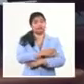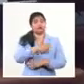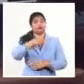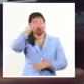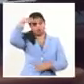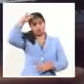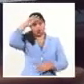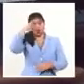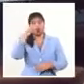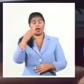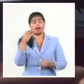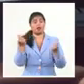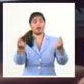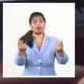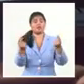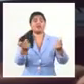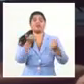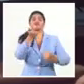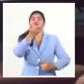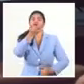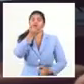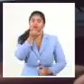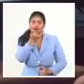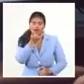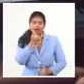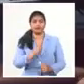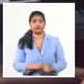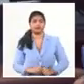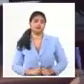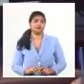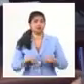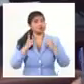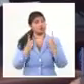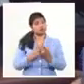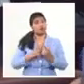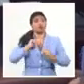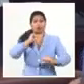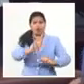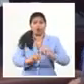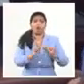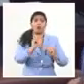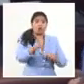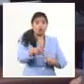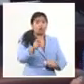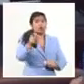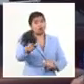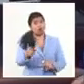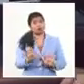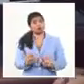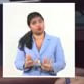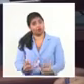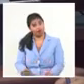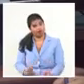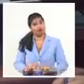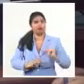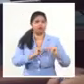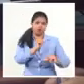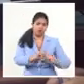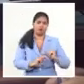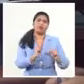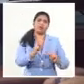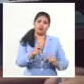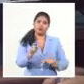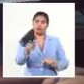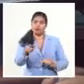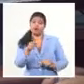posibles para realizar las labores de mantenimiento, de reparación y de nuevas inversiones que necesitaba el